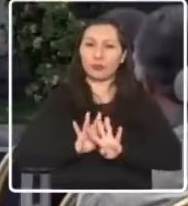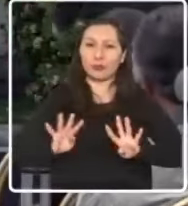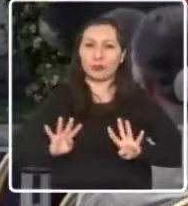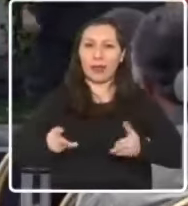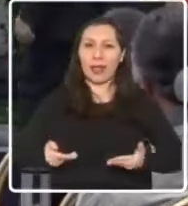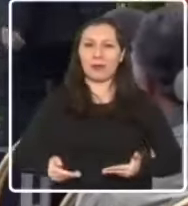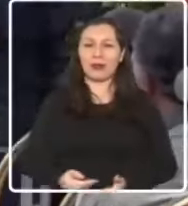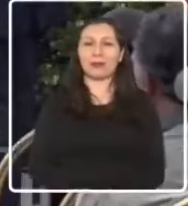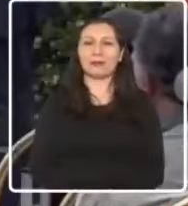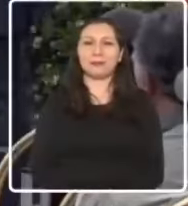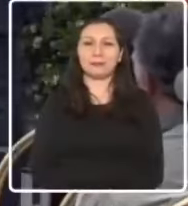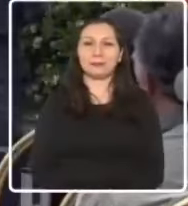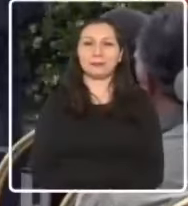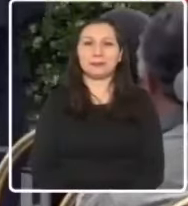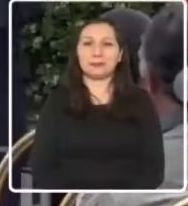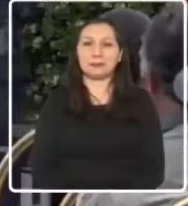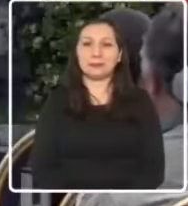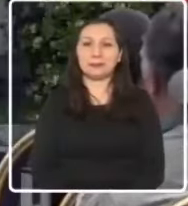momento.